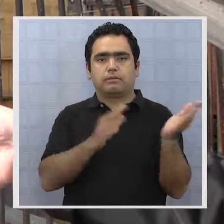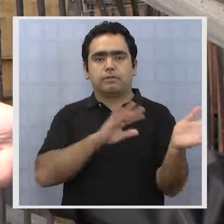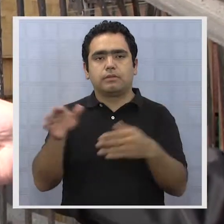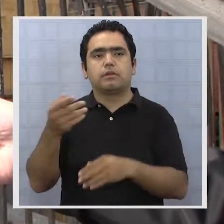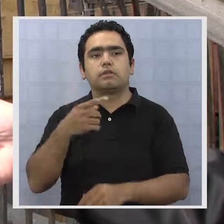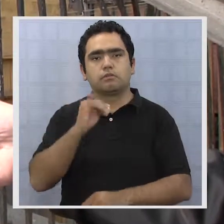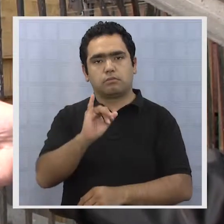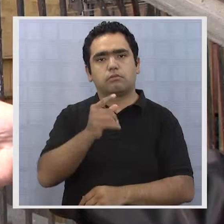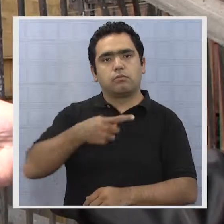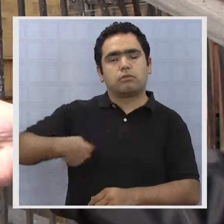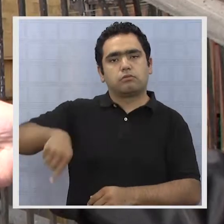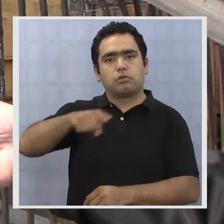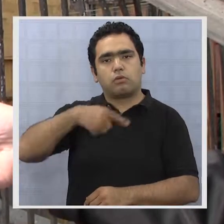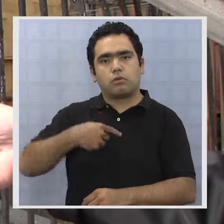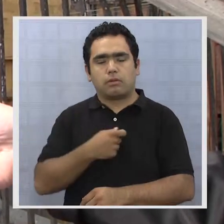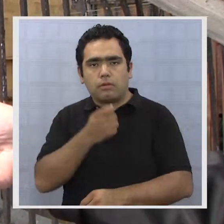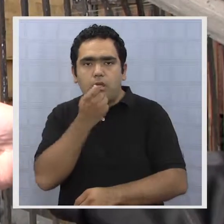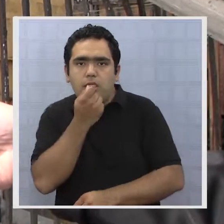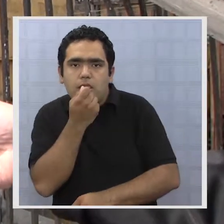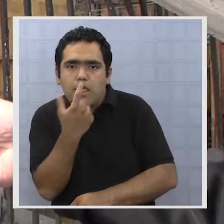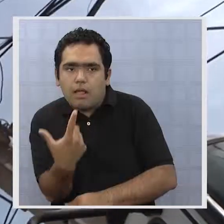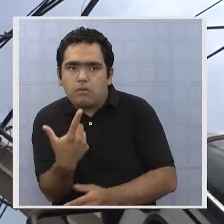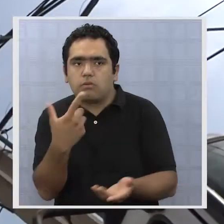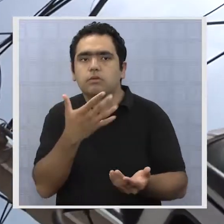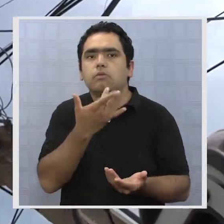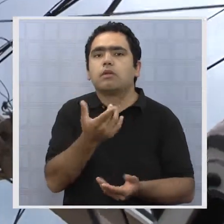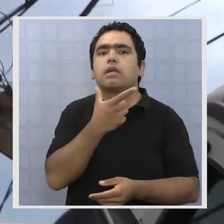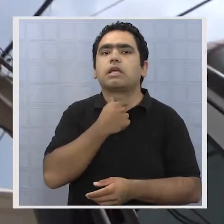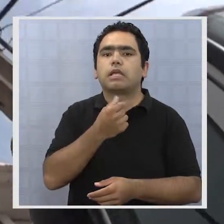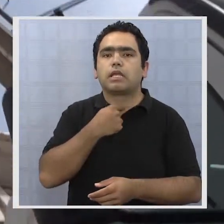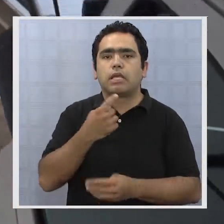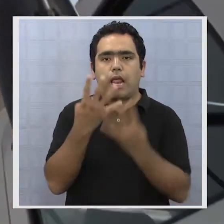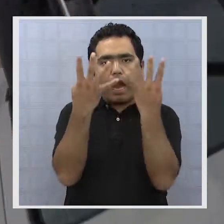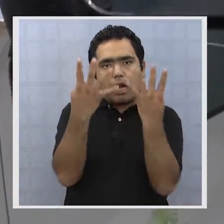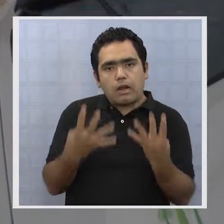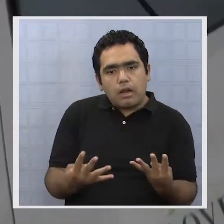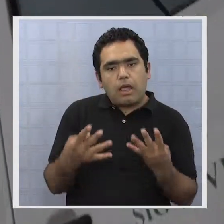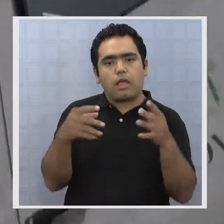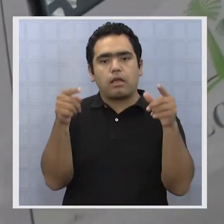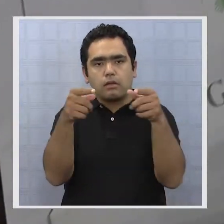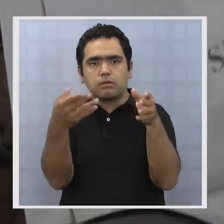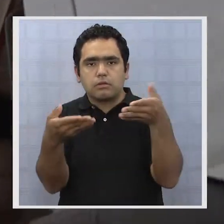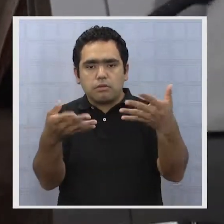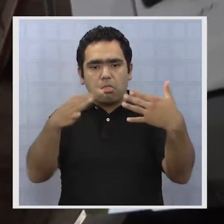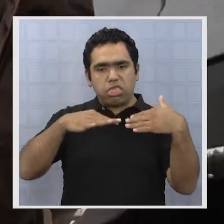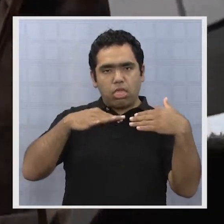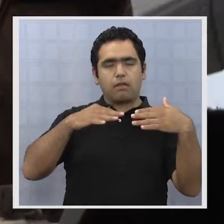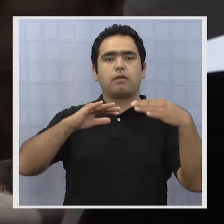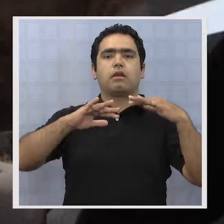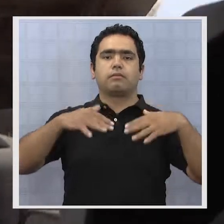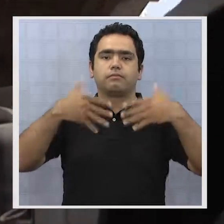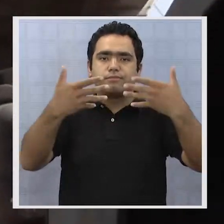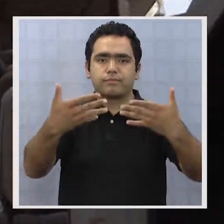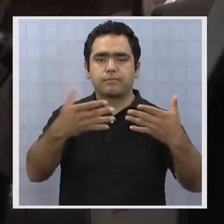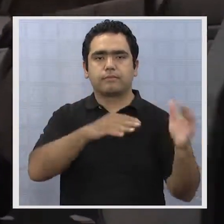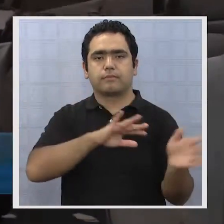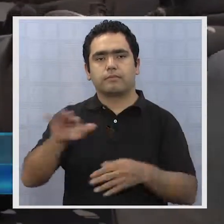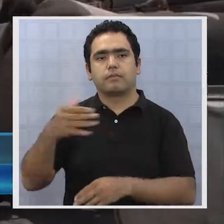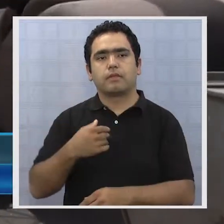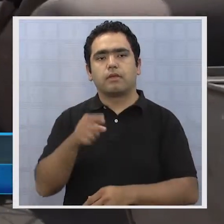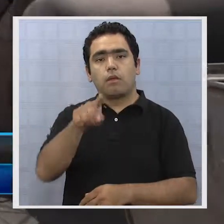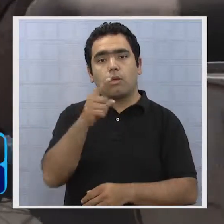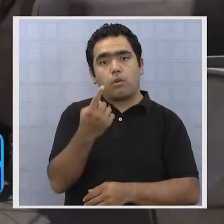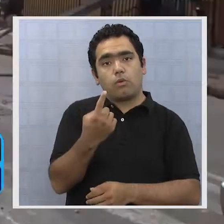colocar una denuncia por lo último para que me reponga en la reja que lo más dañado por el momento el dueño de uno de los autos afectados